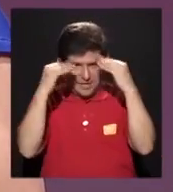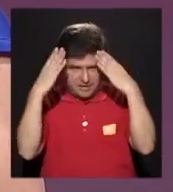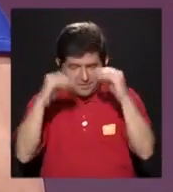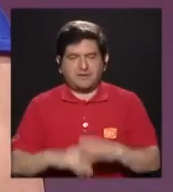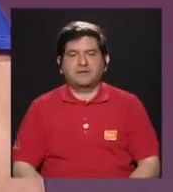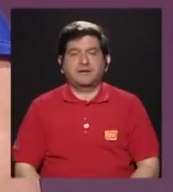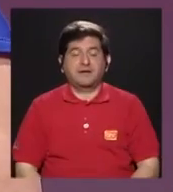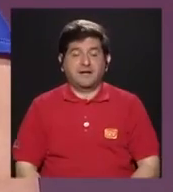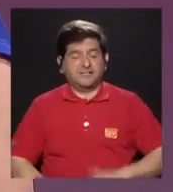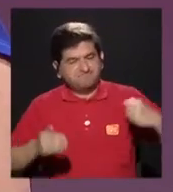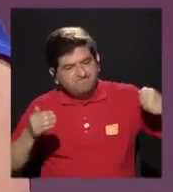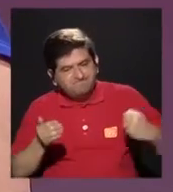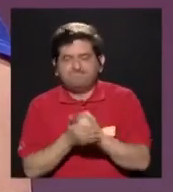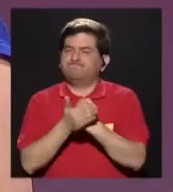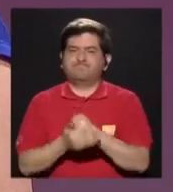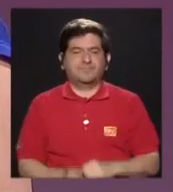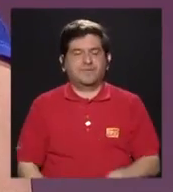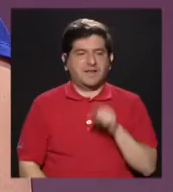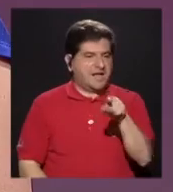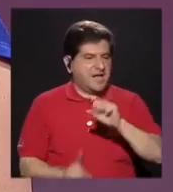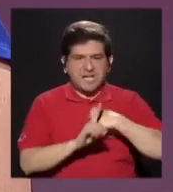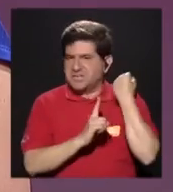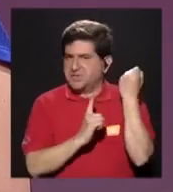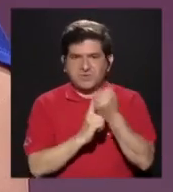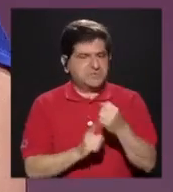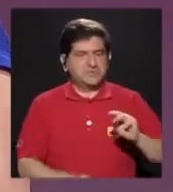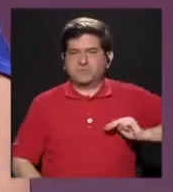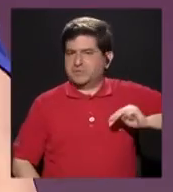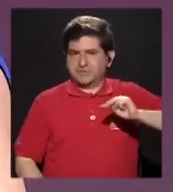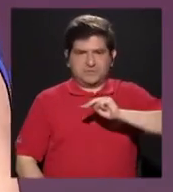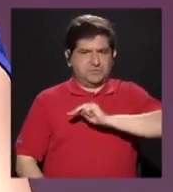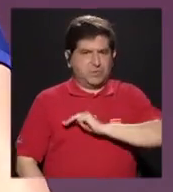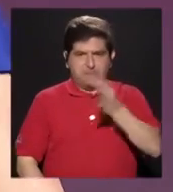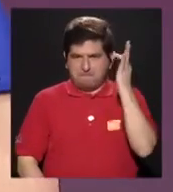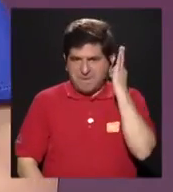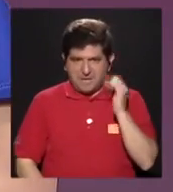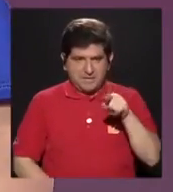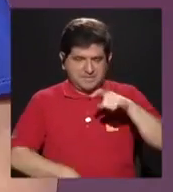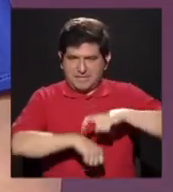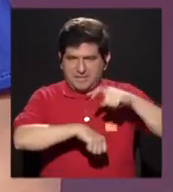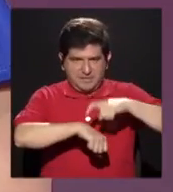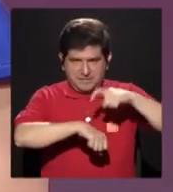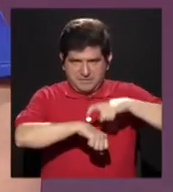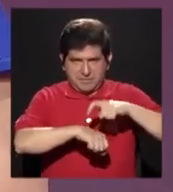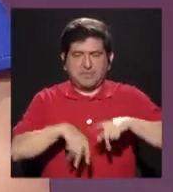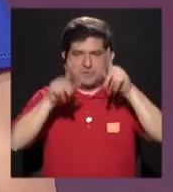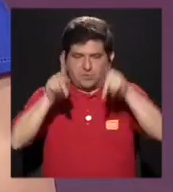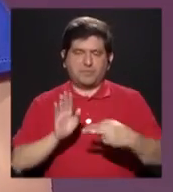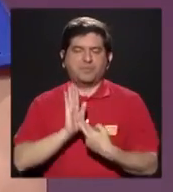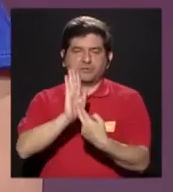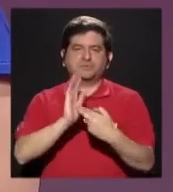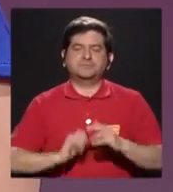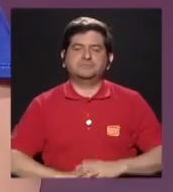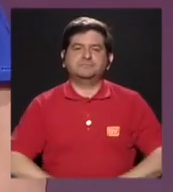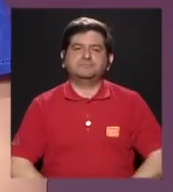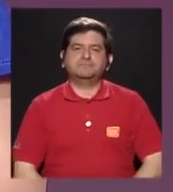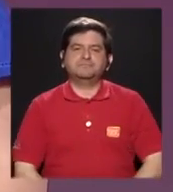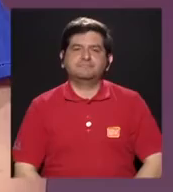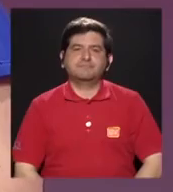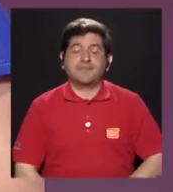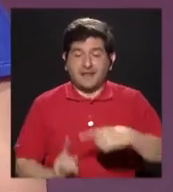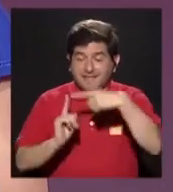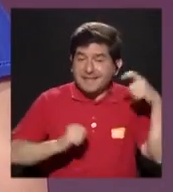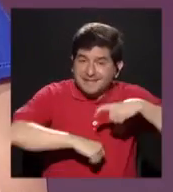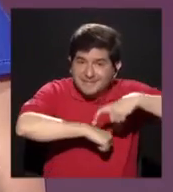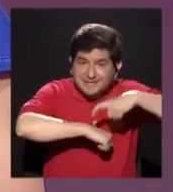lamentando que no tuviera la condición de ministra en ese momento este quien estaba entonces en a partir